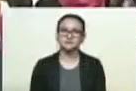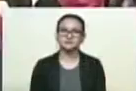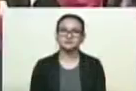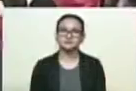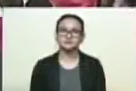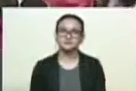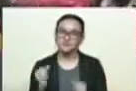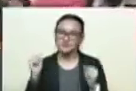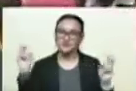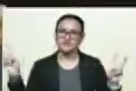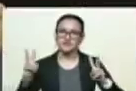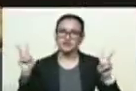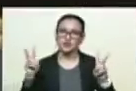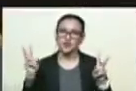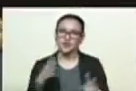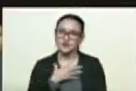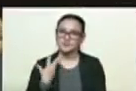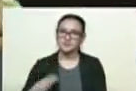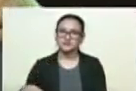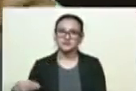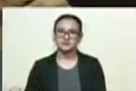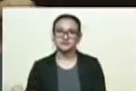la victoria presidencial!